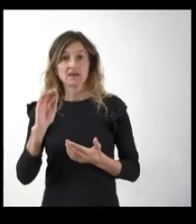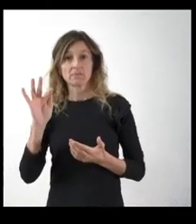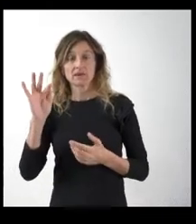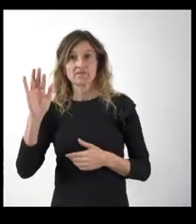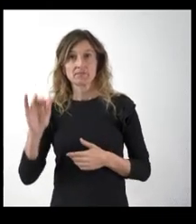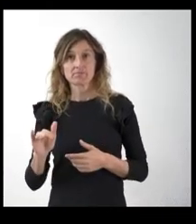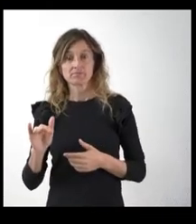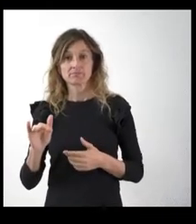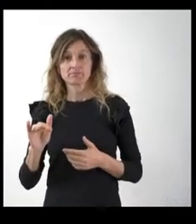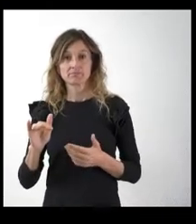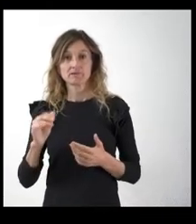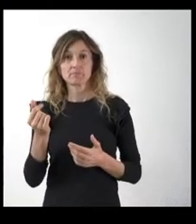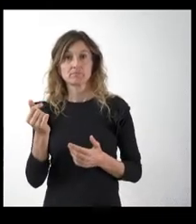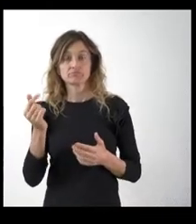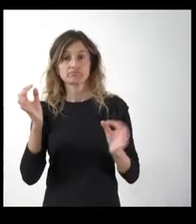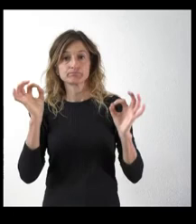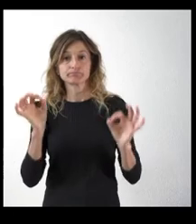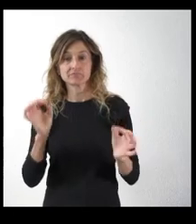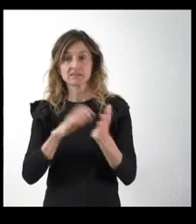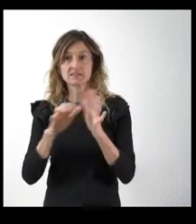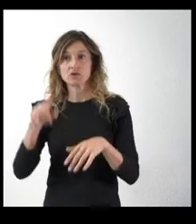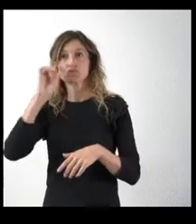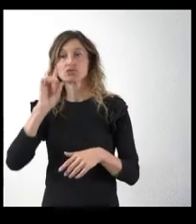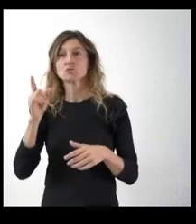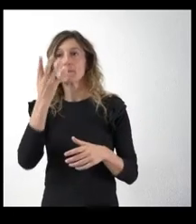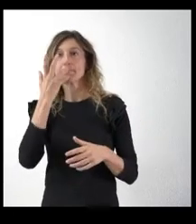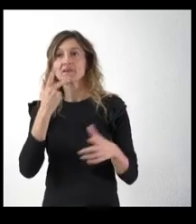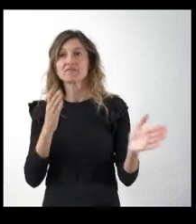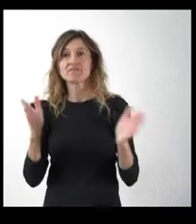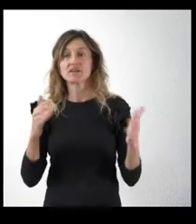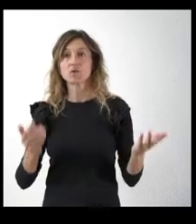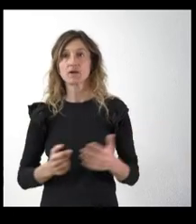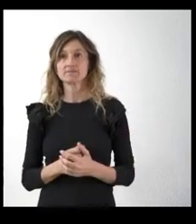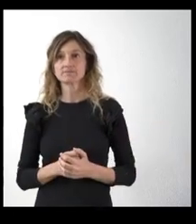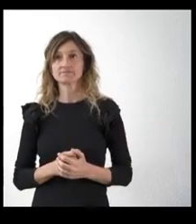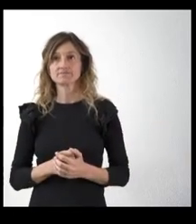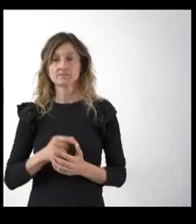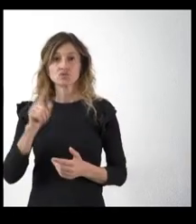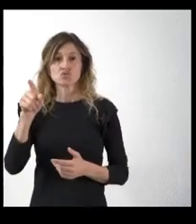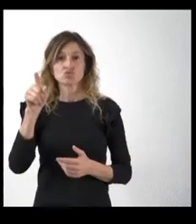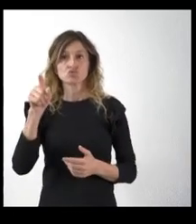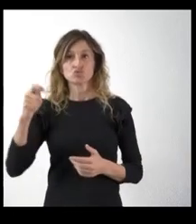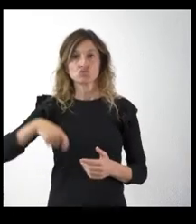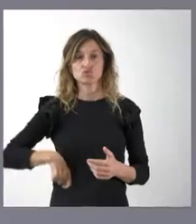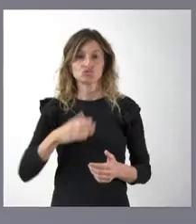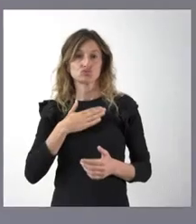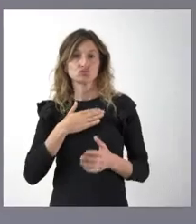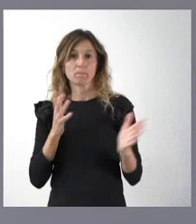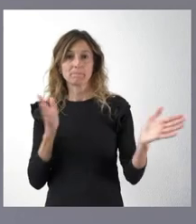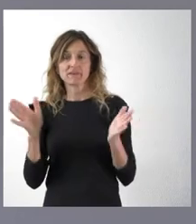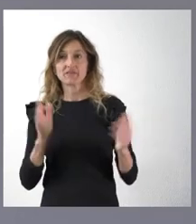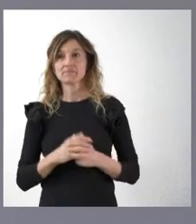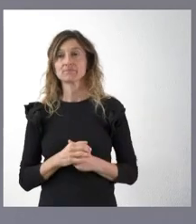Y eso no sé en cuanto se traduciría en el caso de Castellón usted que preferiría para sus para su ingreso la gente